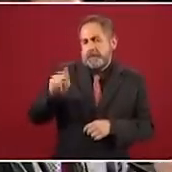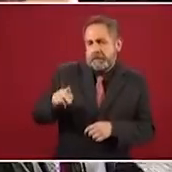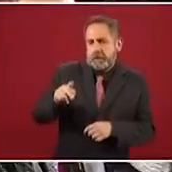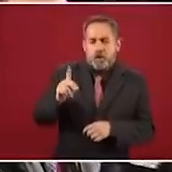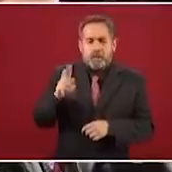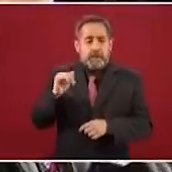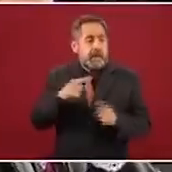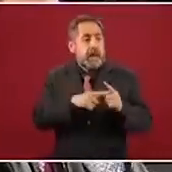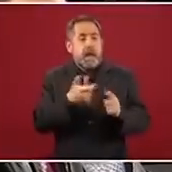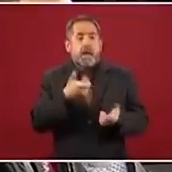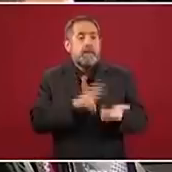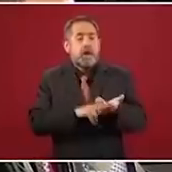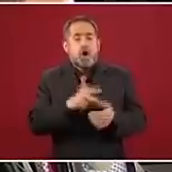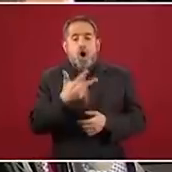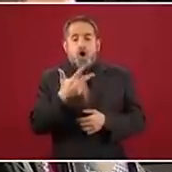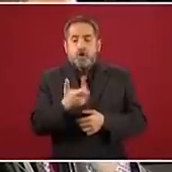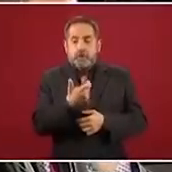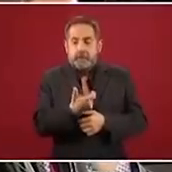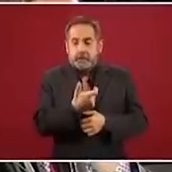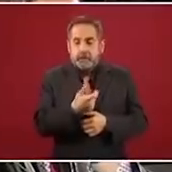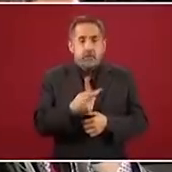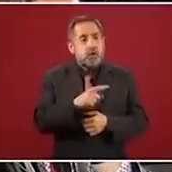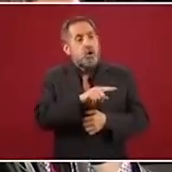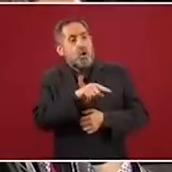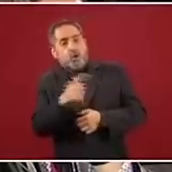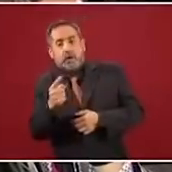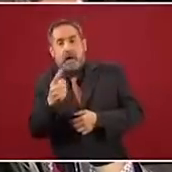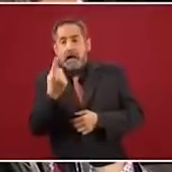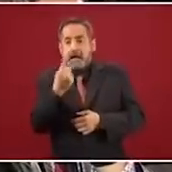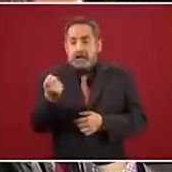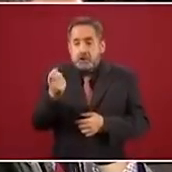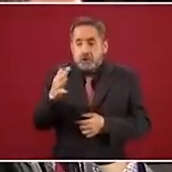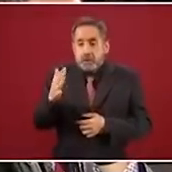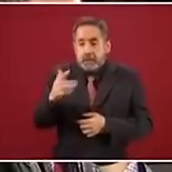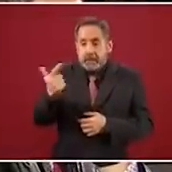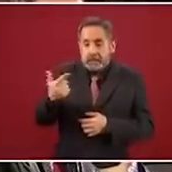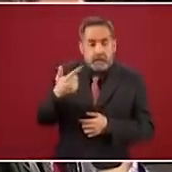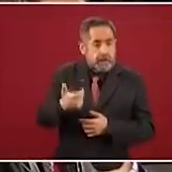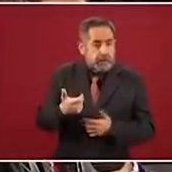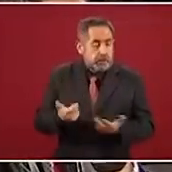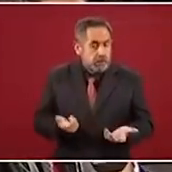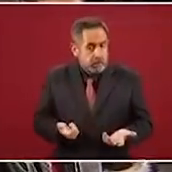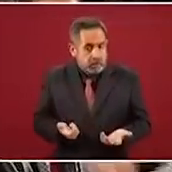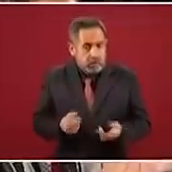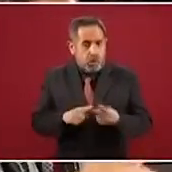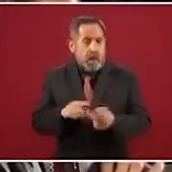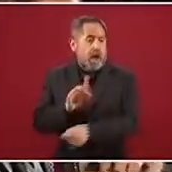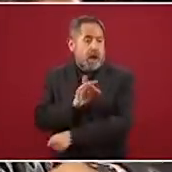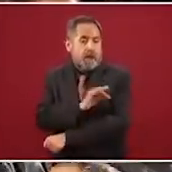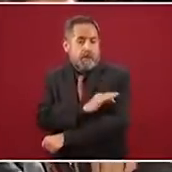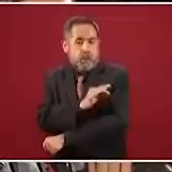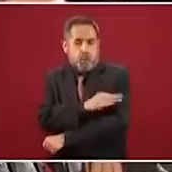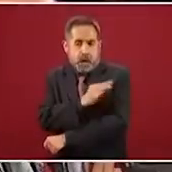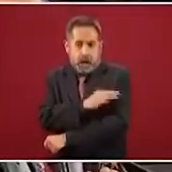entidad cuestan 8 pesos, en otra 157 pesos. Sí. Una vacuna,